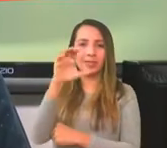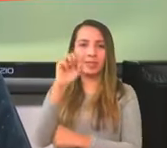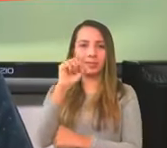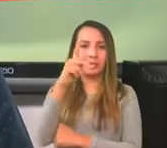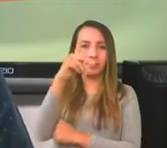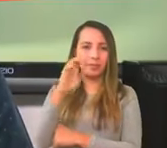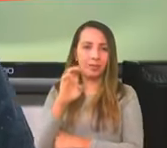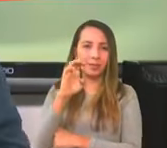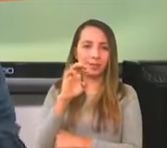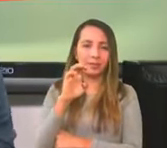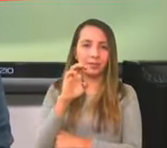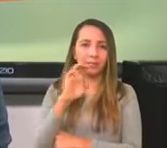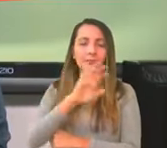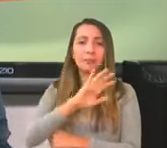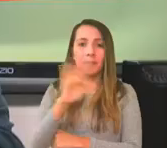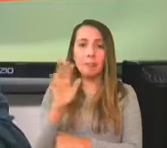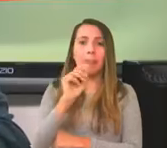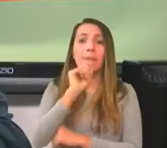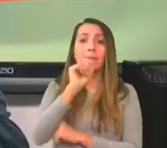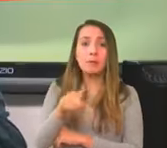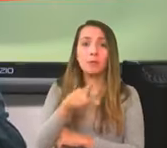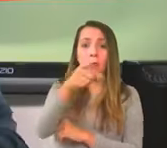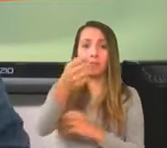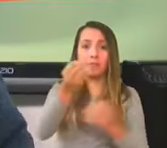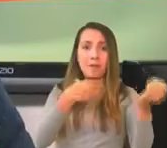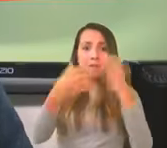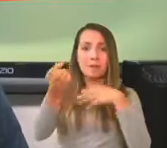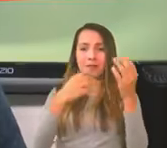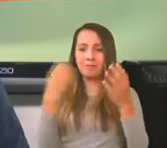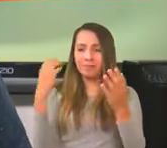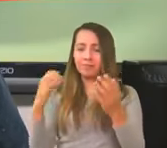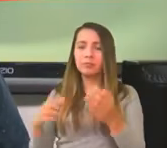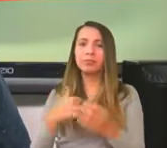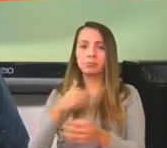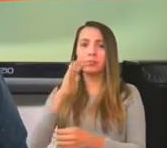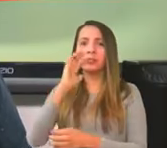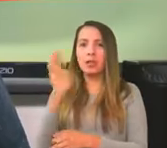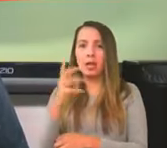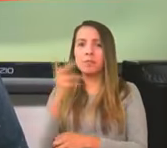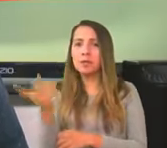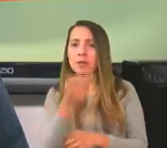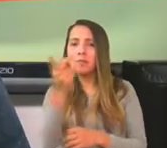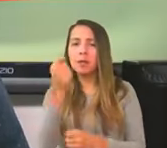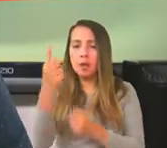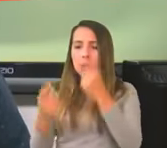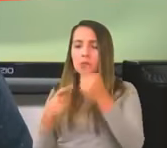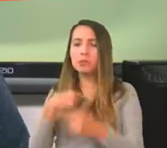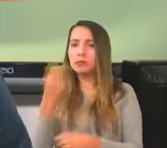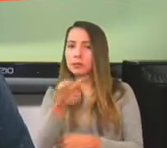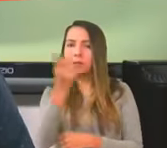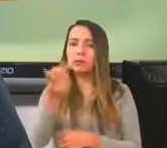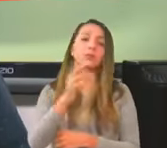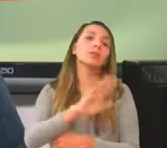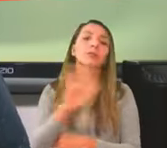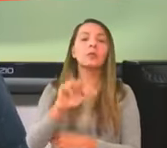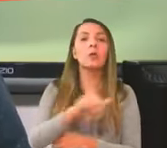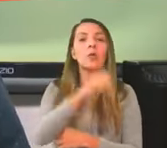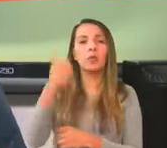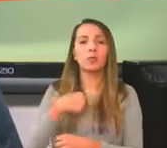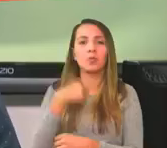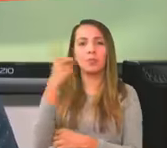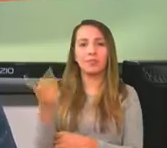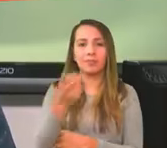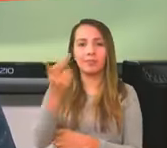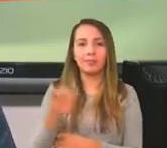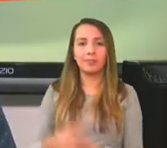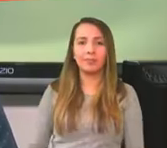que usted a bien en esta transmisión me enviaron los mensajes, los leí lectura algunos y también la pregunta que le realicé en esa parte.